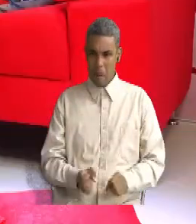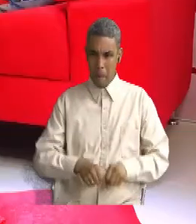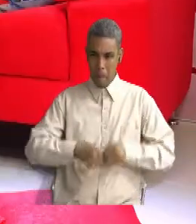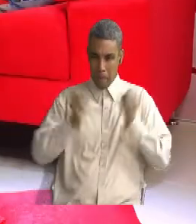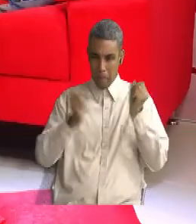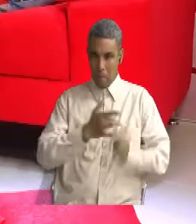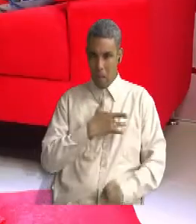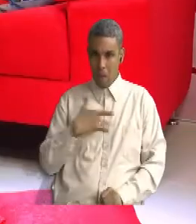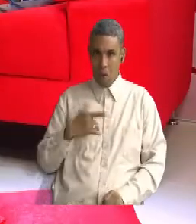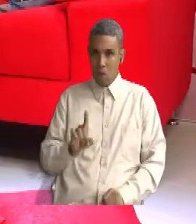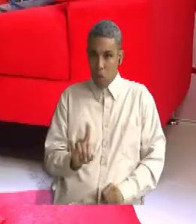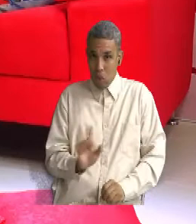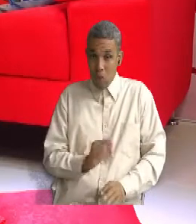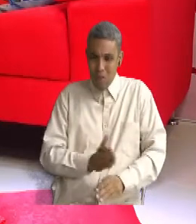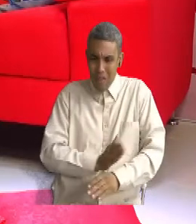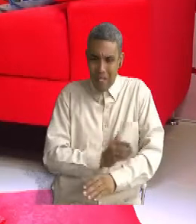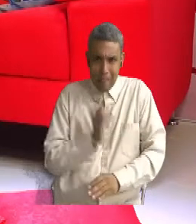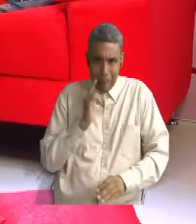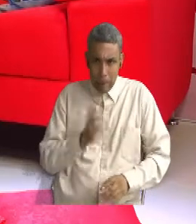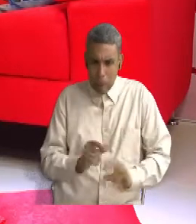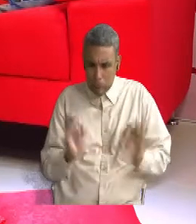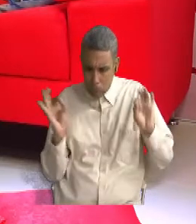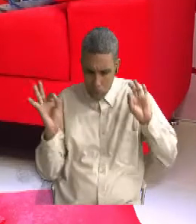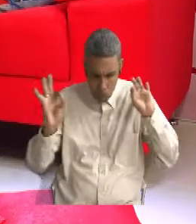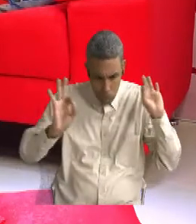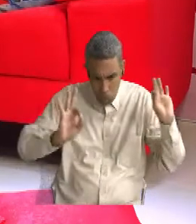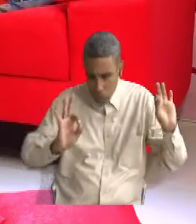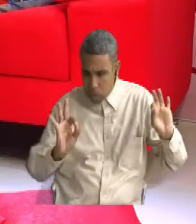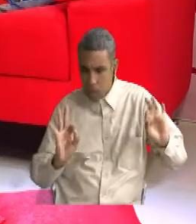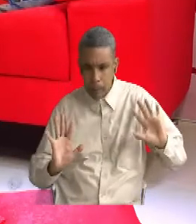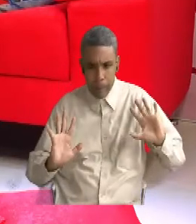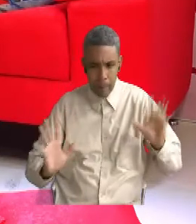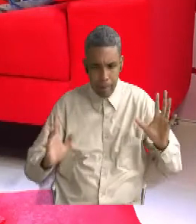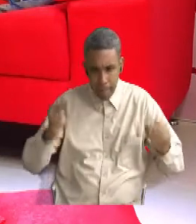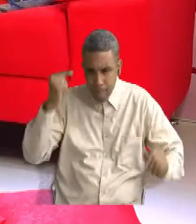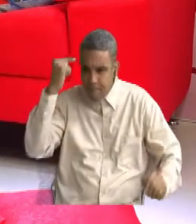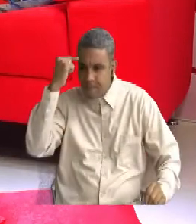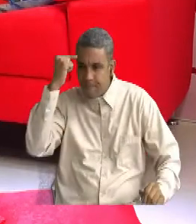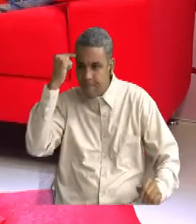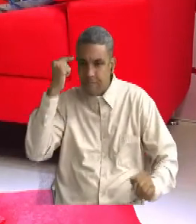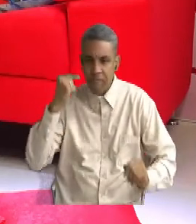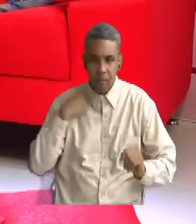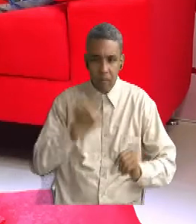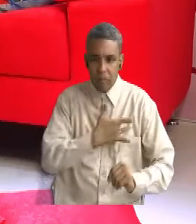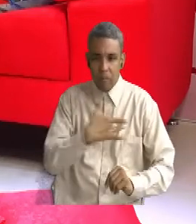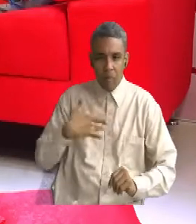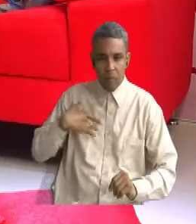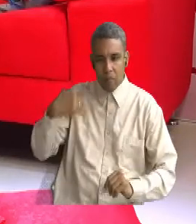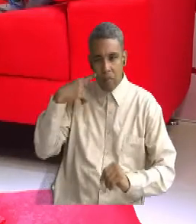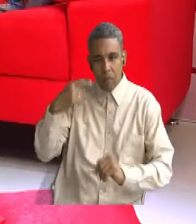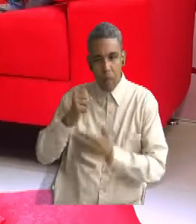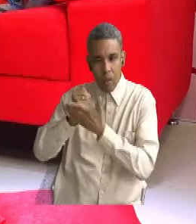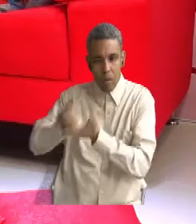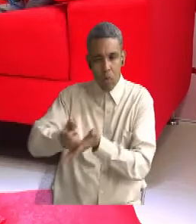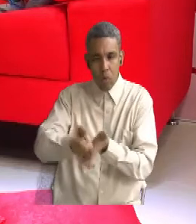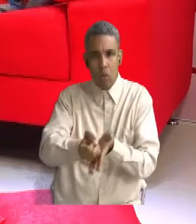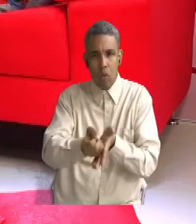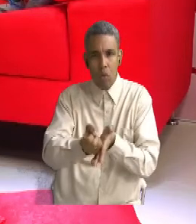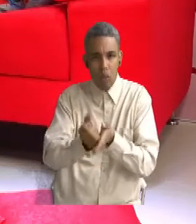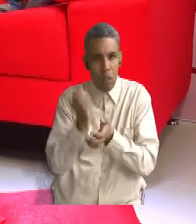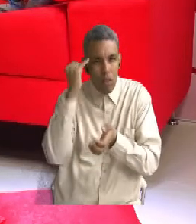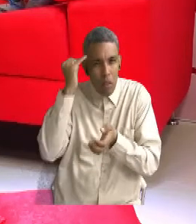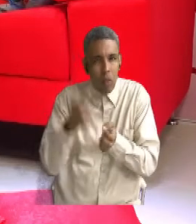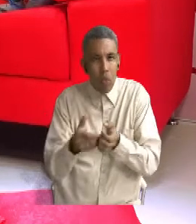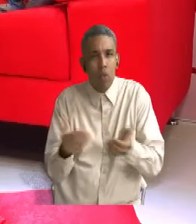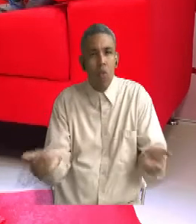que conservar ni nada de esto. ¿Por qué nace como esta idea? Bueno, inicialmente, pues yo considero que todos tenemos